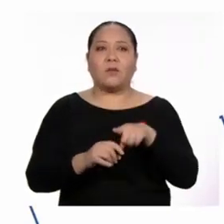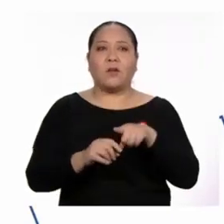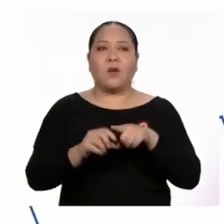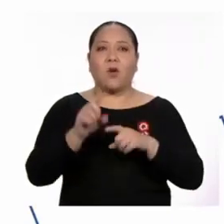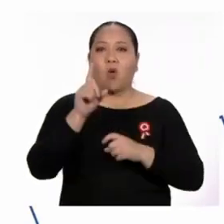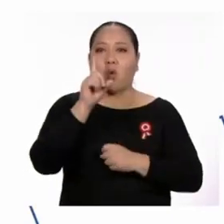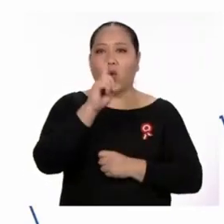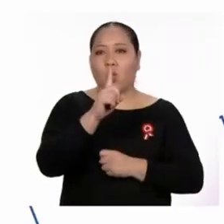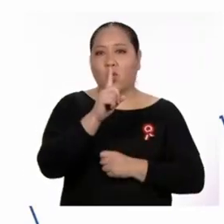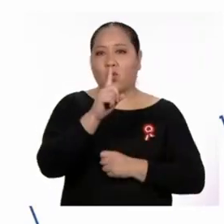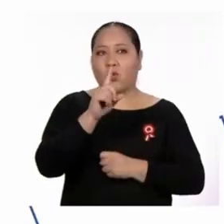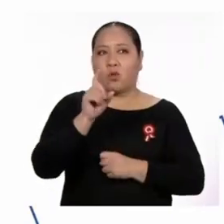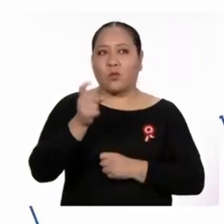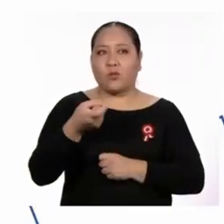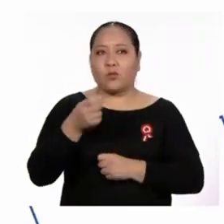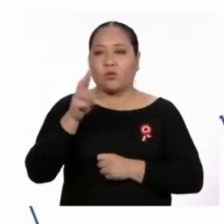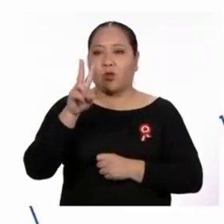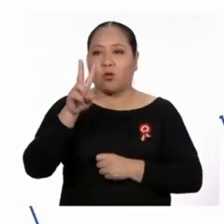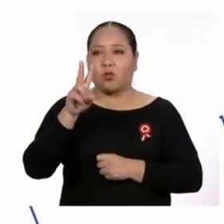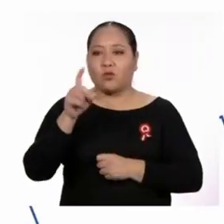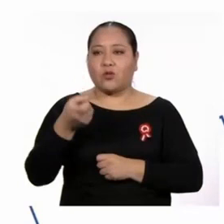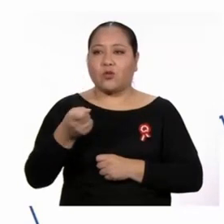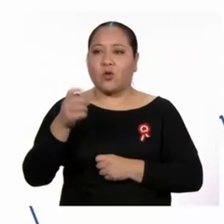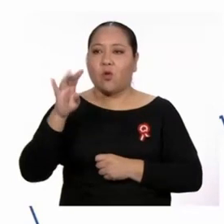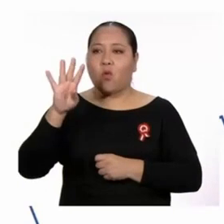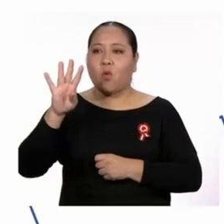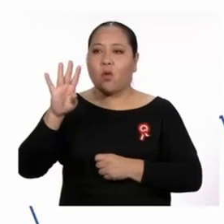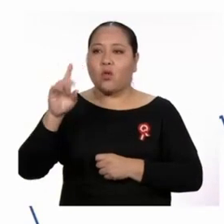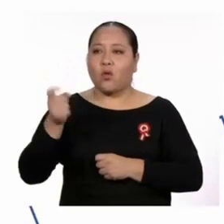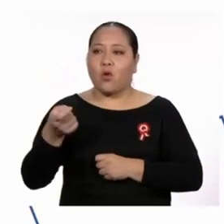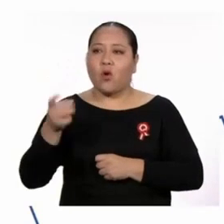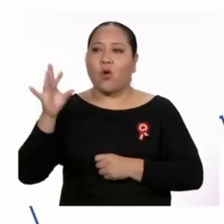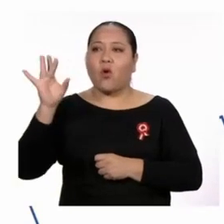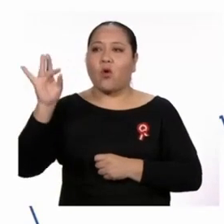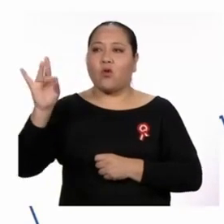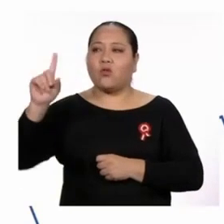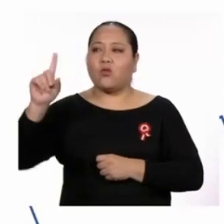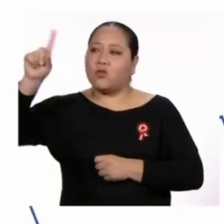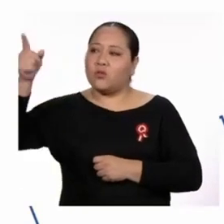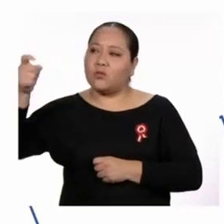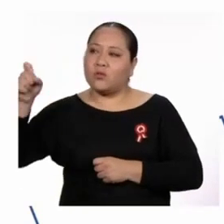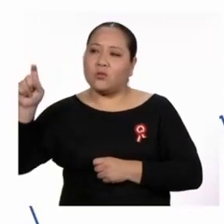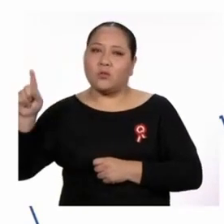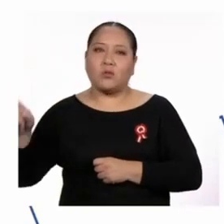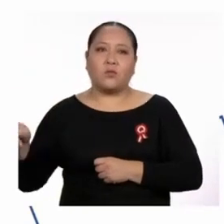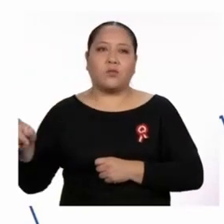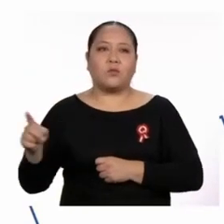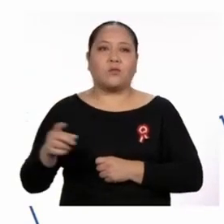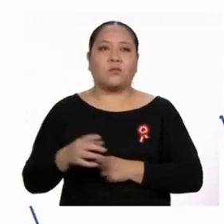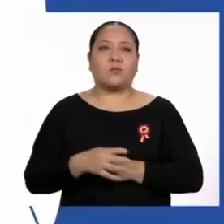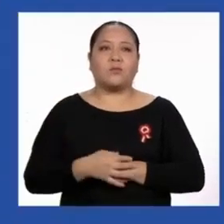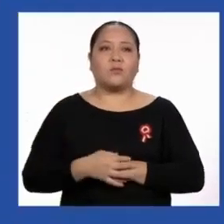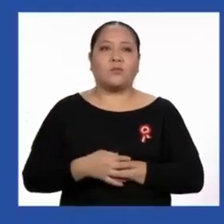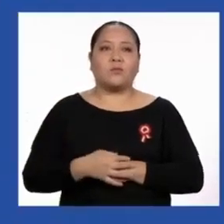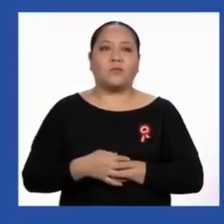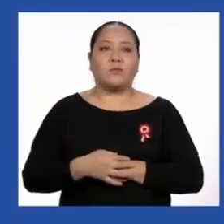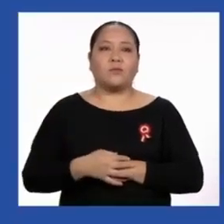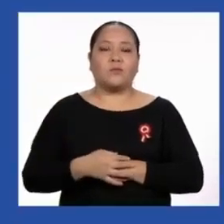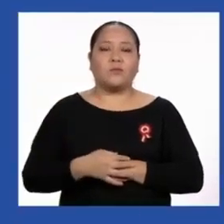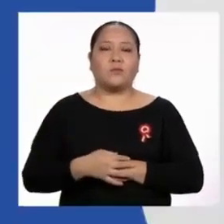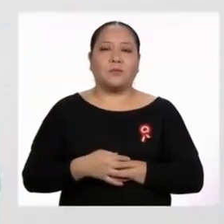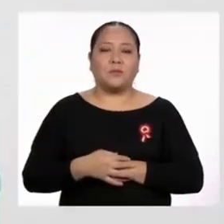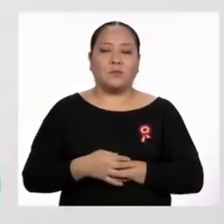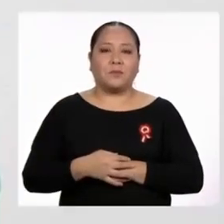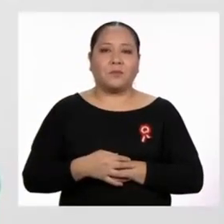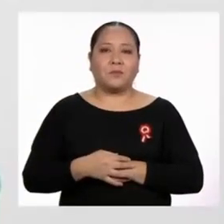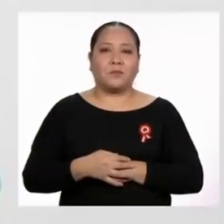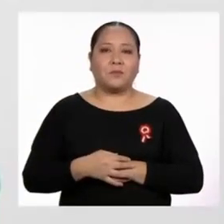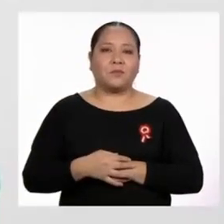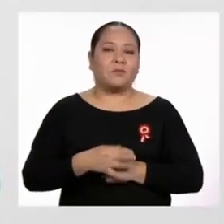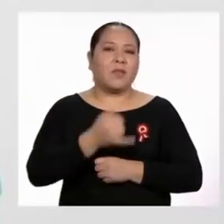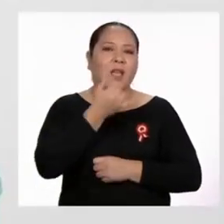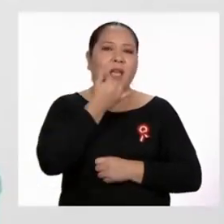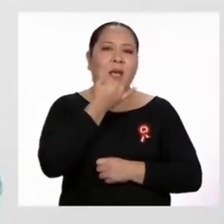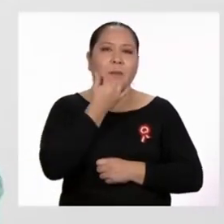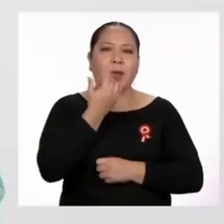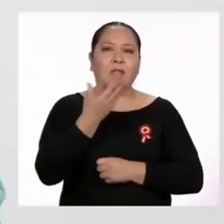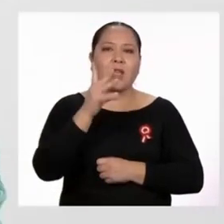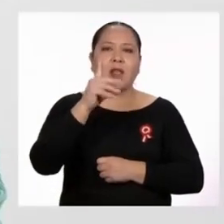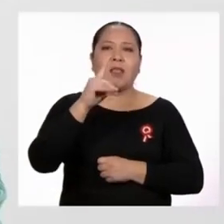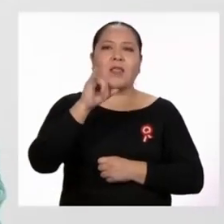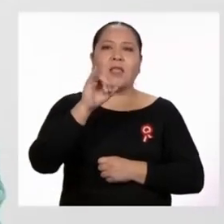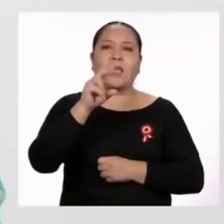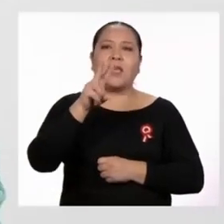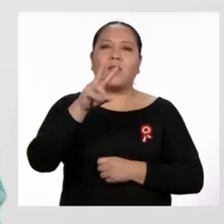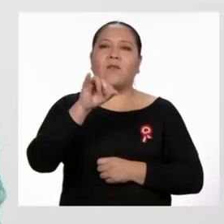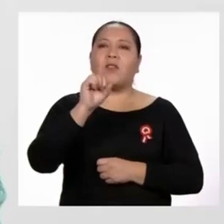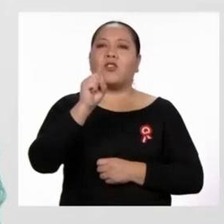1, 2, 4, 8, cierro llaves. ¿Qué pasaría con los divisores